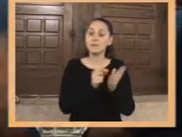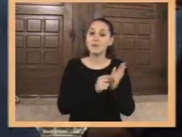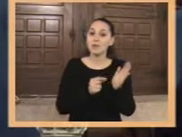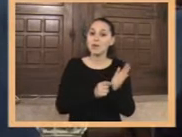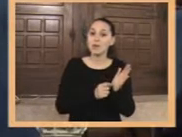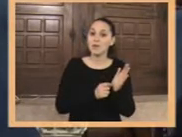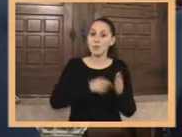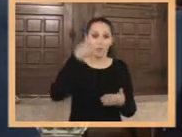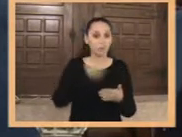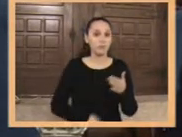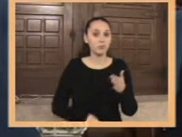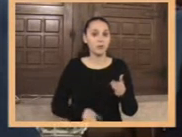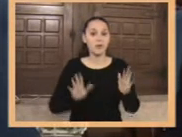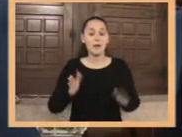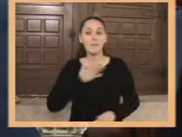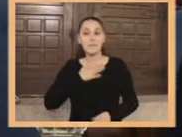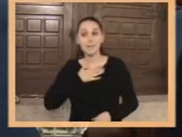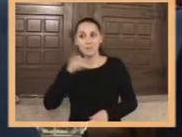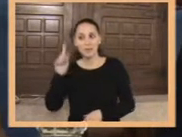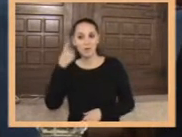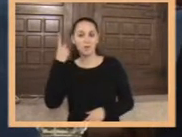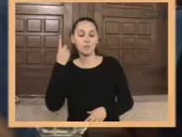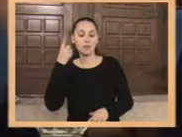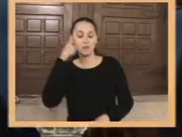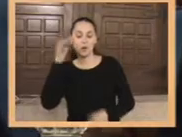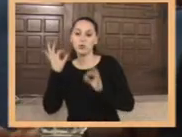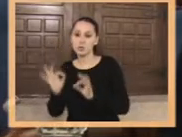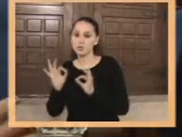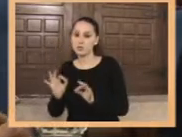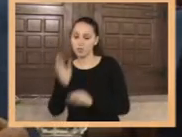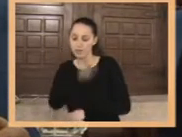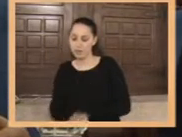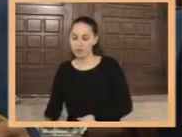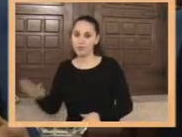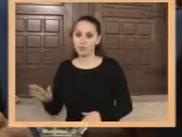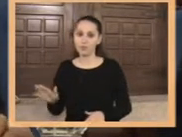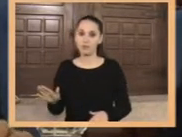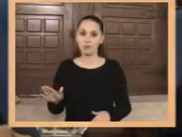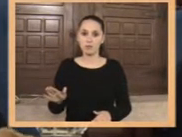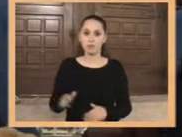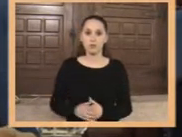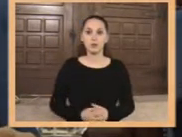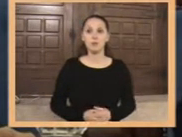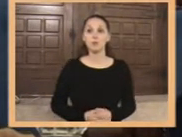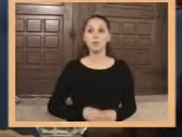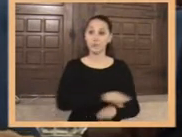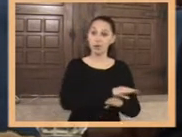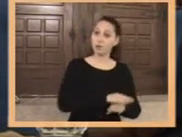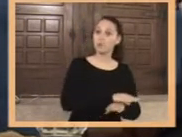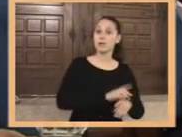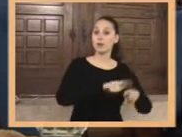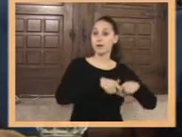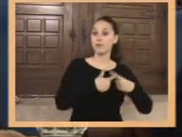primero. Y hemos tenido muchas reuniones, tanto con el concejal de distrito anterior y la concejala de familia, que también